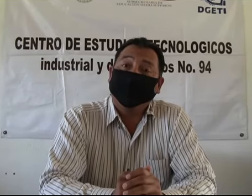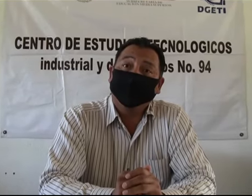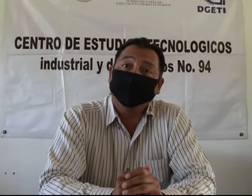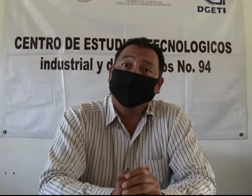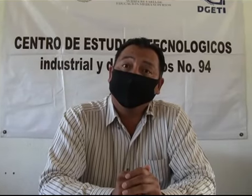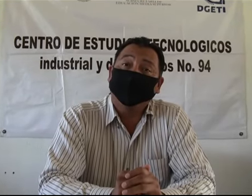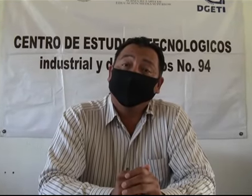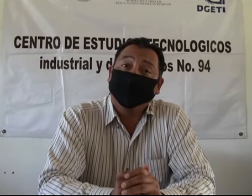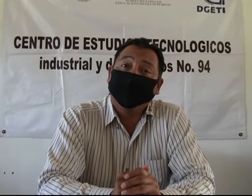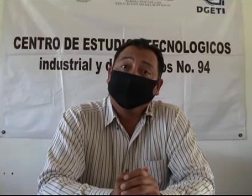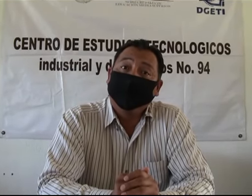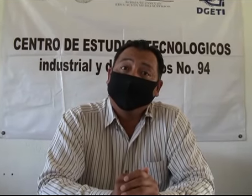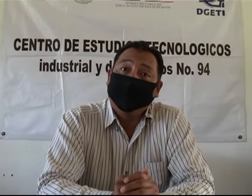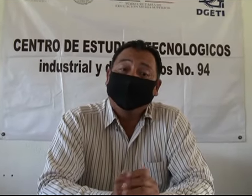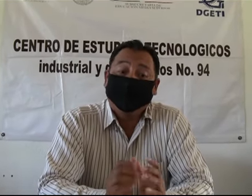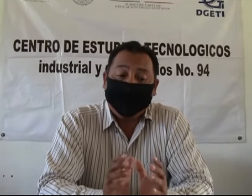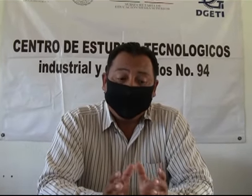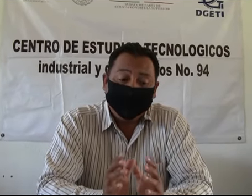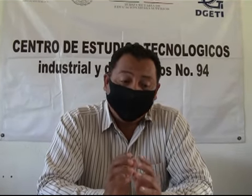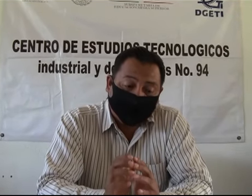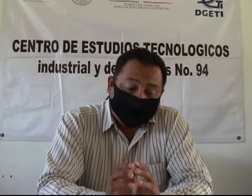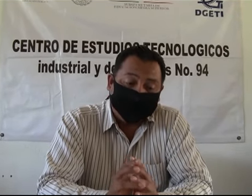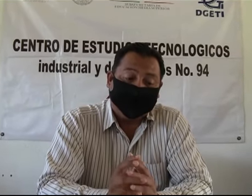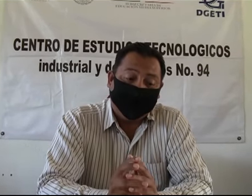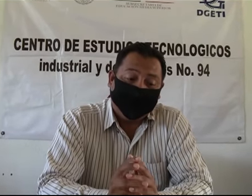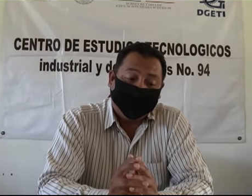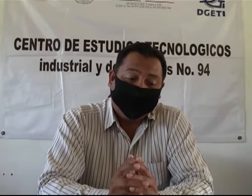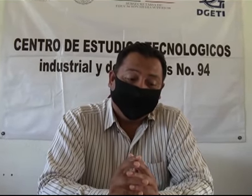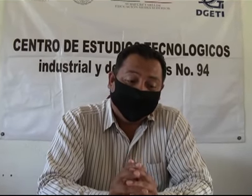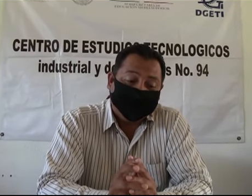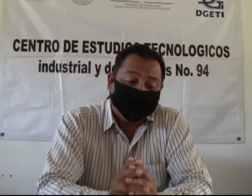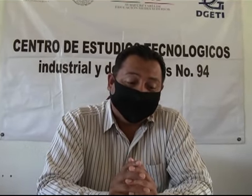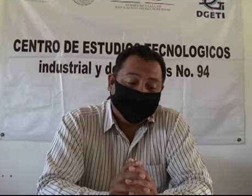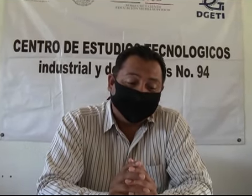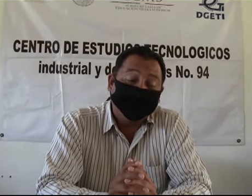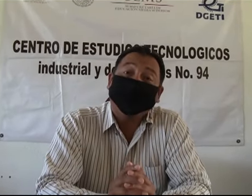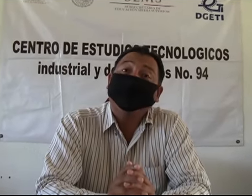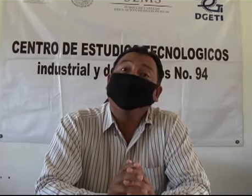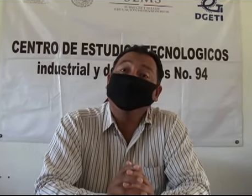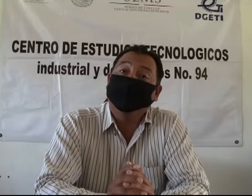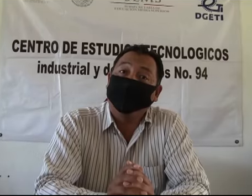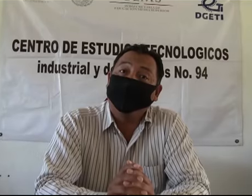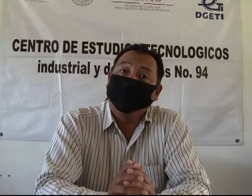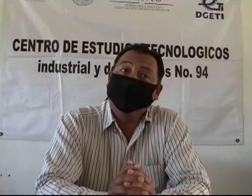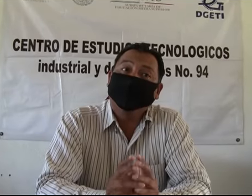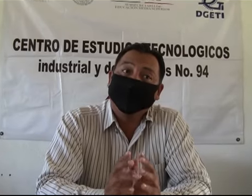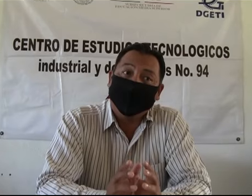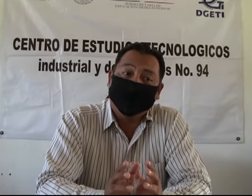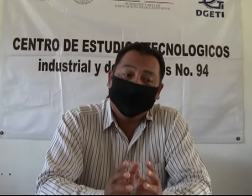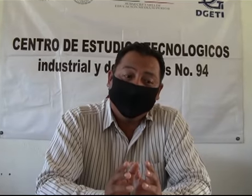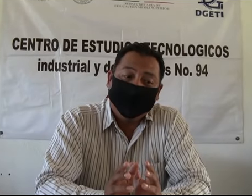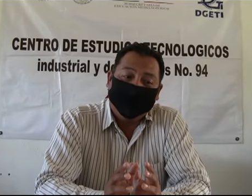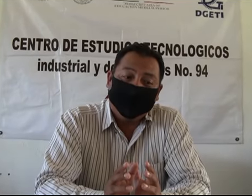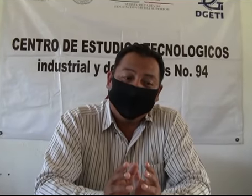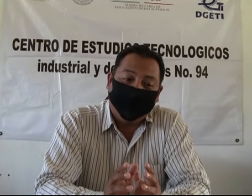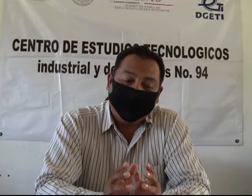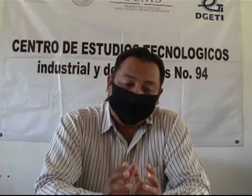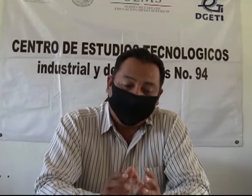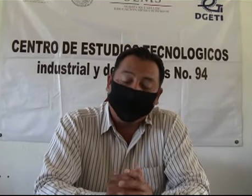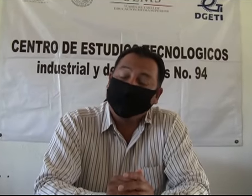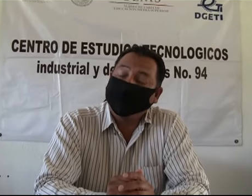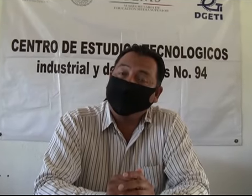de educación media superior. De ahí la importancia de este preregistro, que se haga